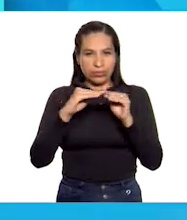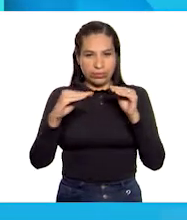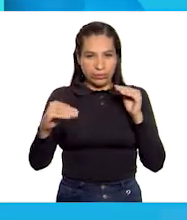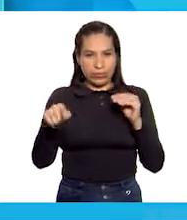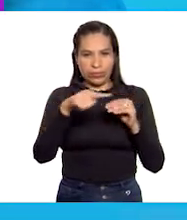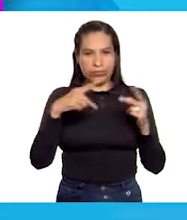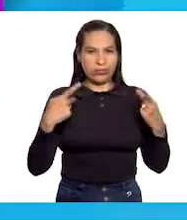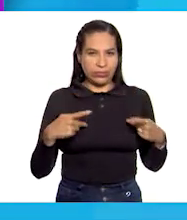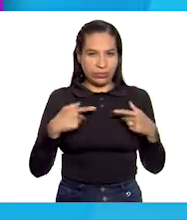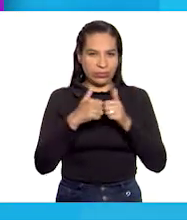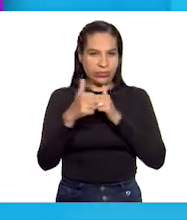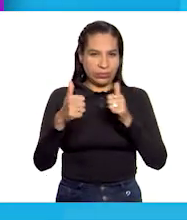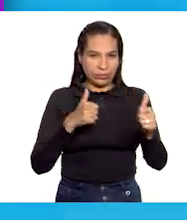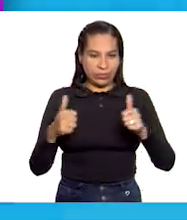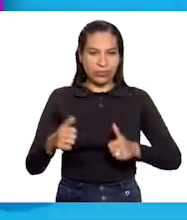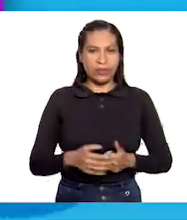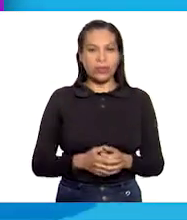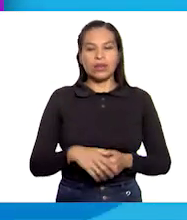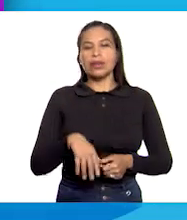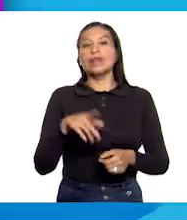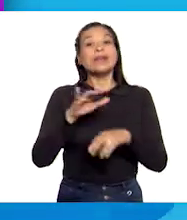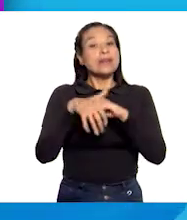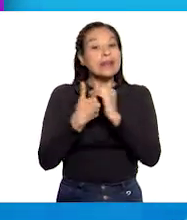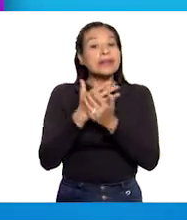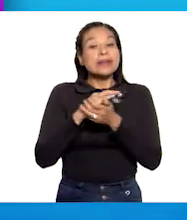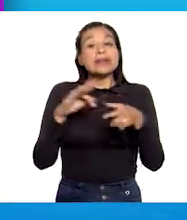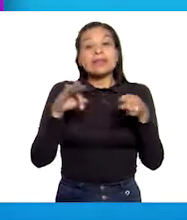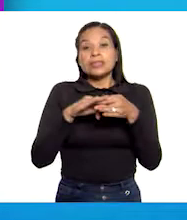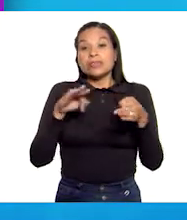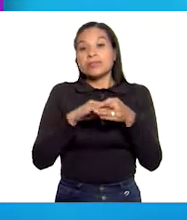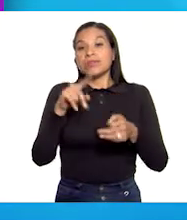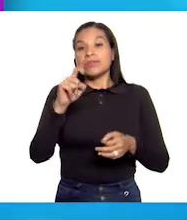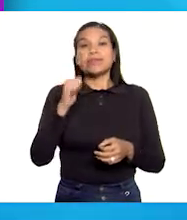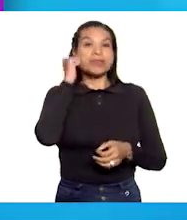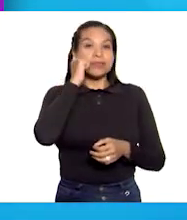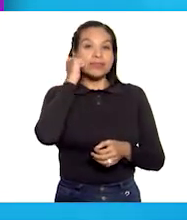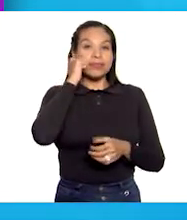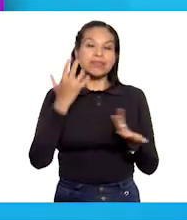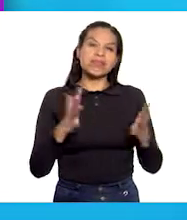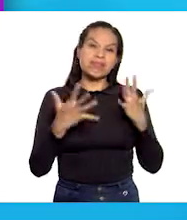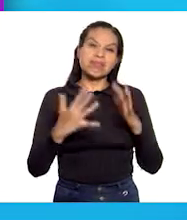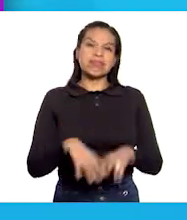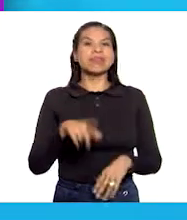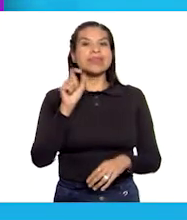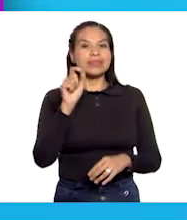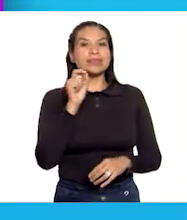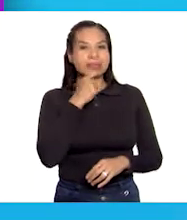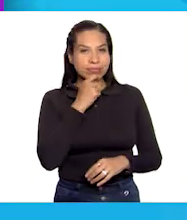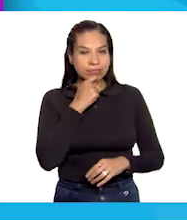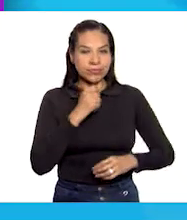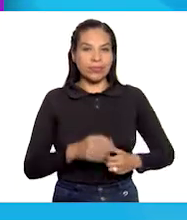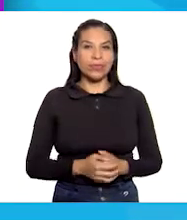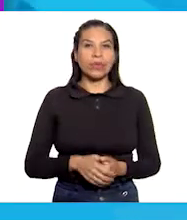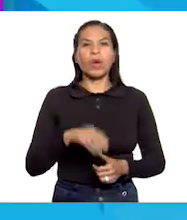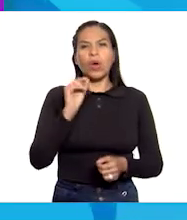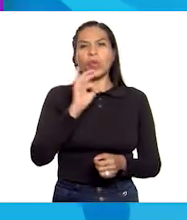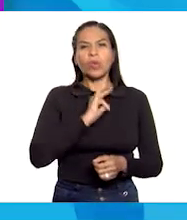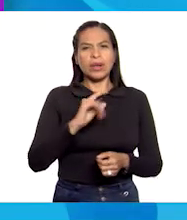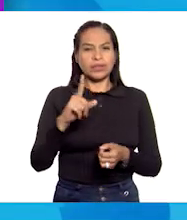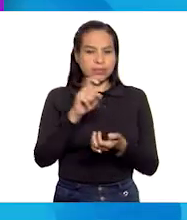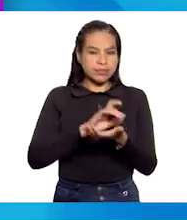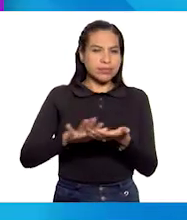1.5 metros entre tú y los demás. Lávate las manos muy seguido con agua y jabón por lo menos durante 20 segundos o